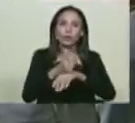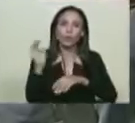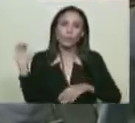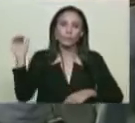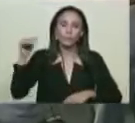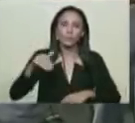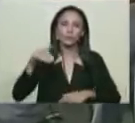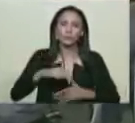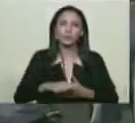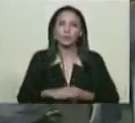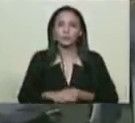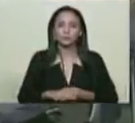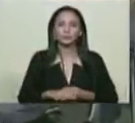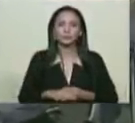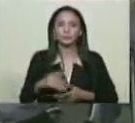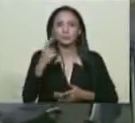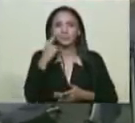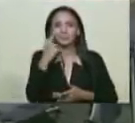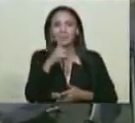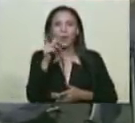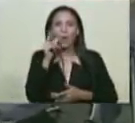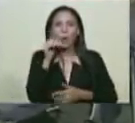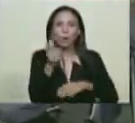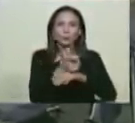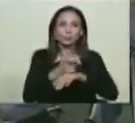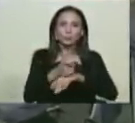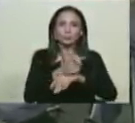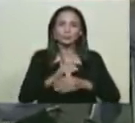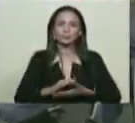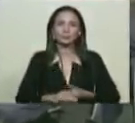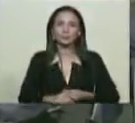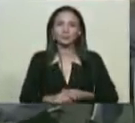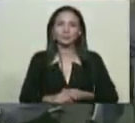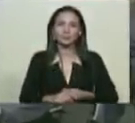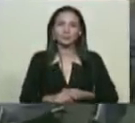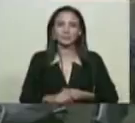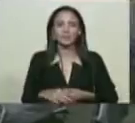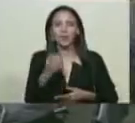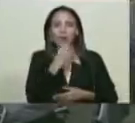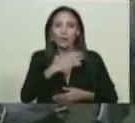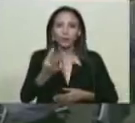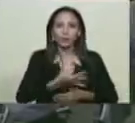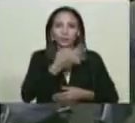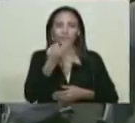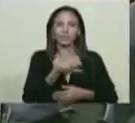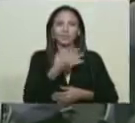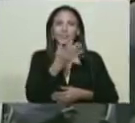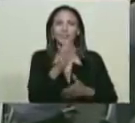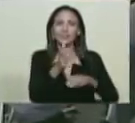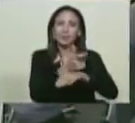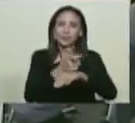Miranda, Héctor Rodríguez Castro. Buenas tardes, Héctor.